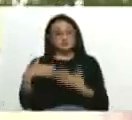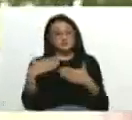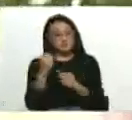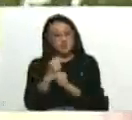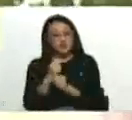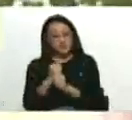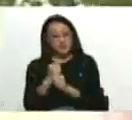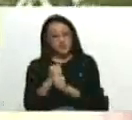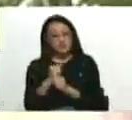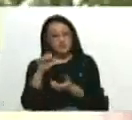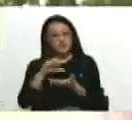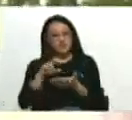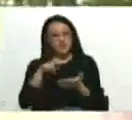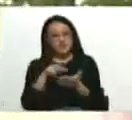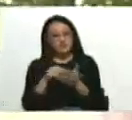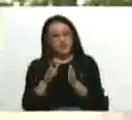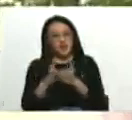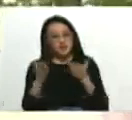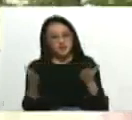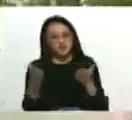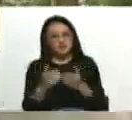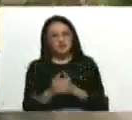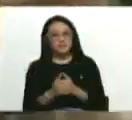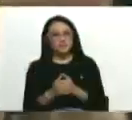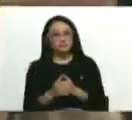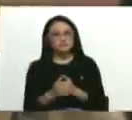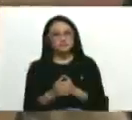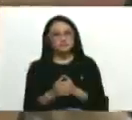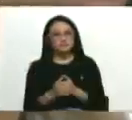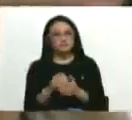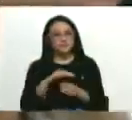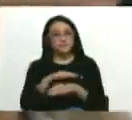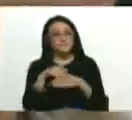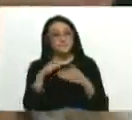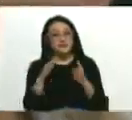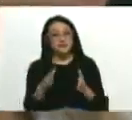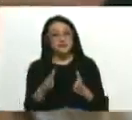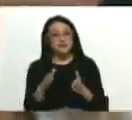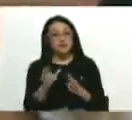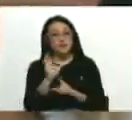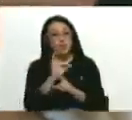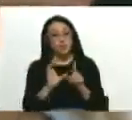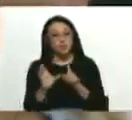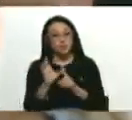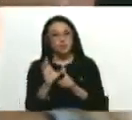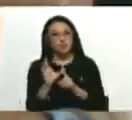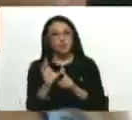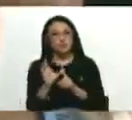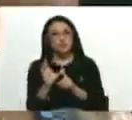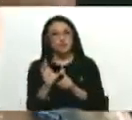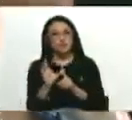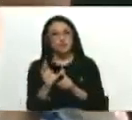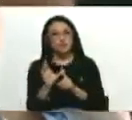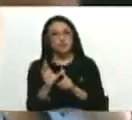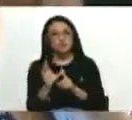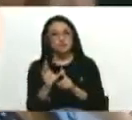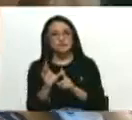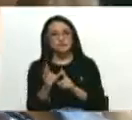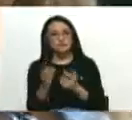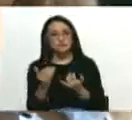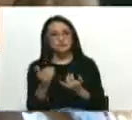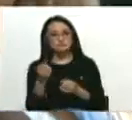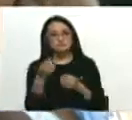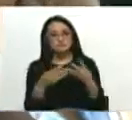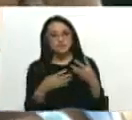trabajando desde el Centro Nacional del Libro, desde la Plataforma del Libro, el Ministerio del Poder Popular para la Cultura, con Ernesto Villegas y